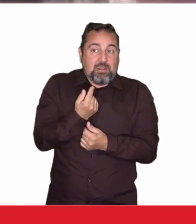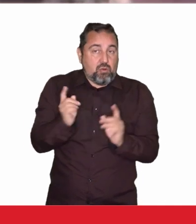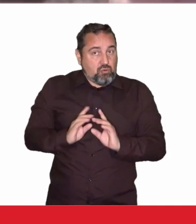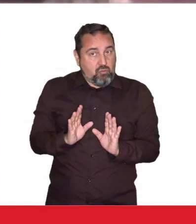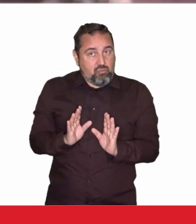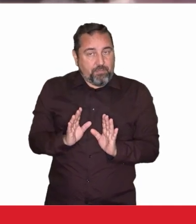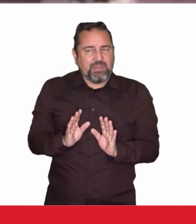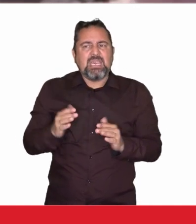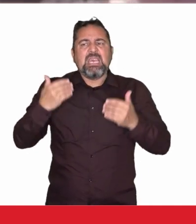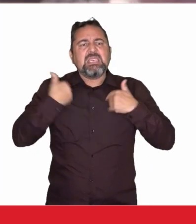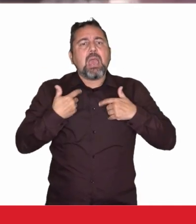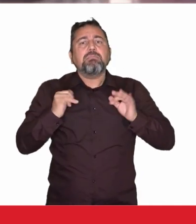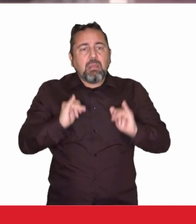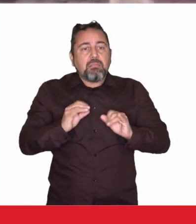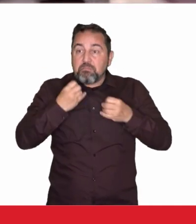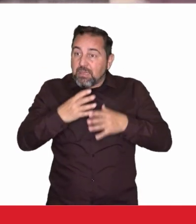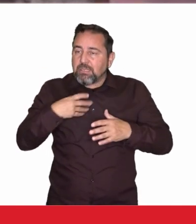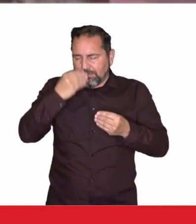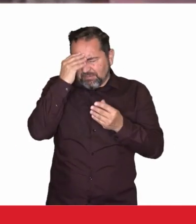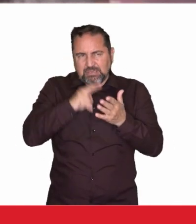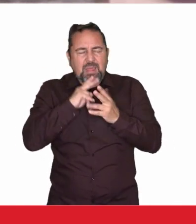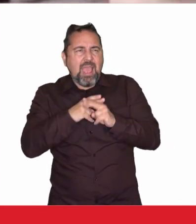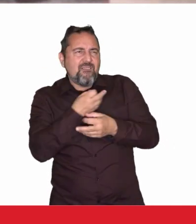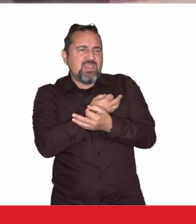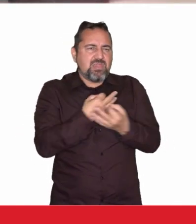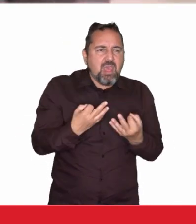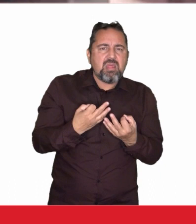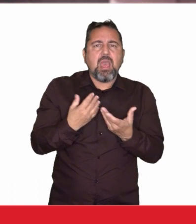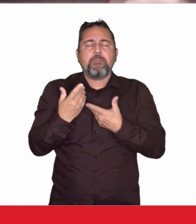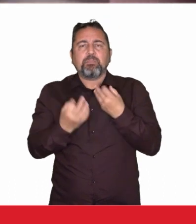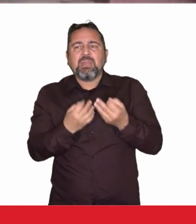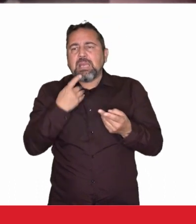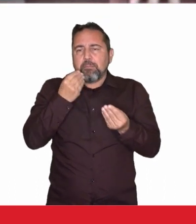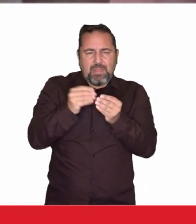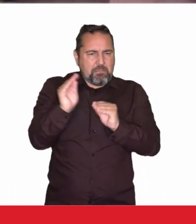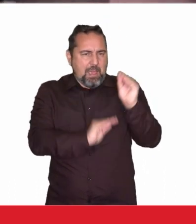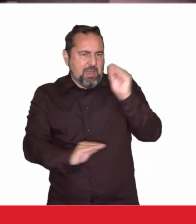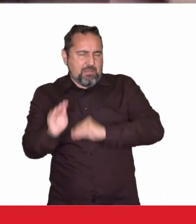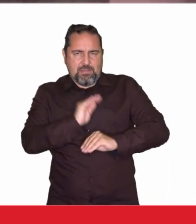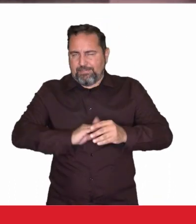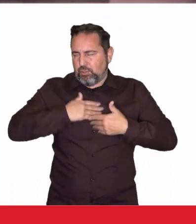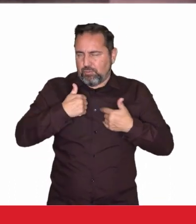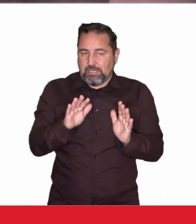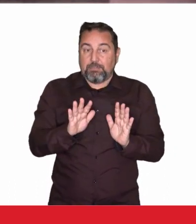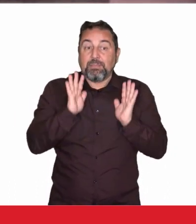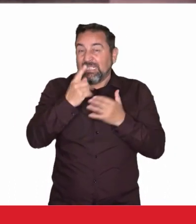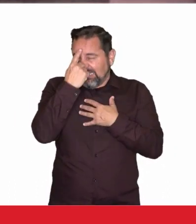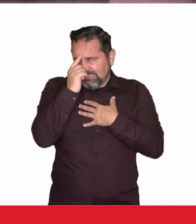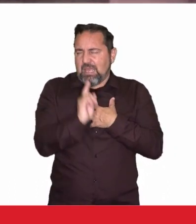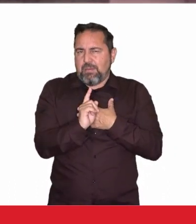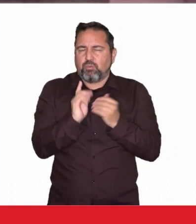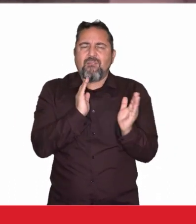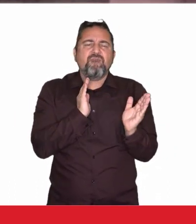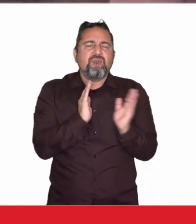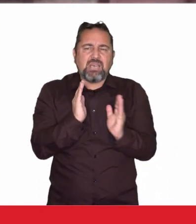decir, que esto no dé pérdidas, ¿vale? Y una vez que ya tienes eso, ya empiezas a pensar en la eficiencia, empiezas a hacer piruetas,